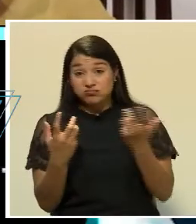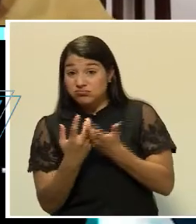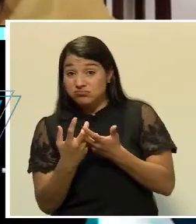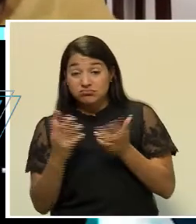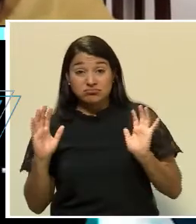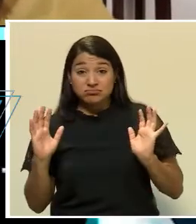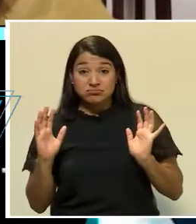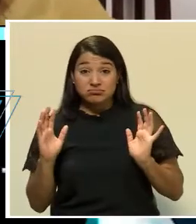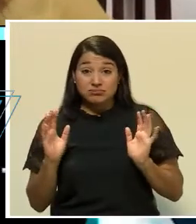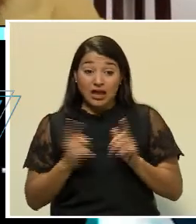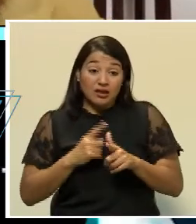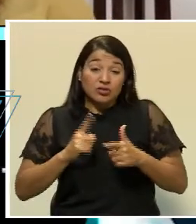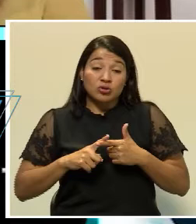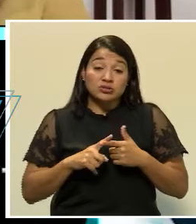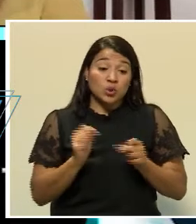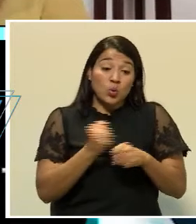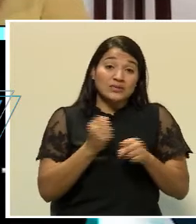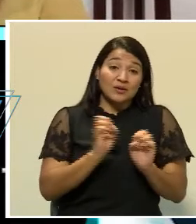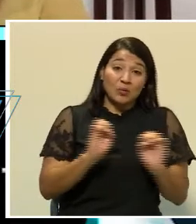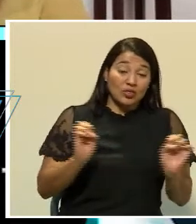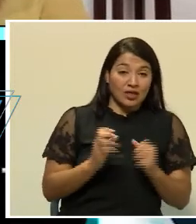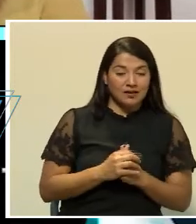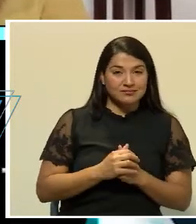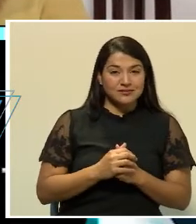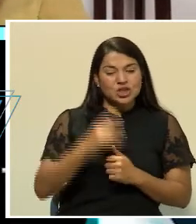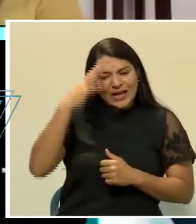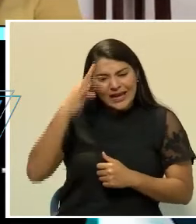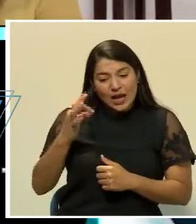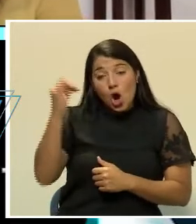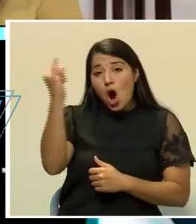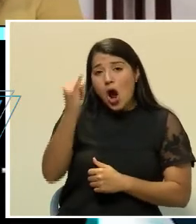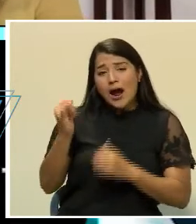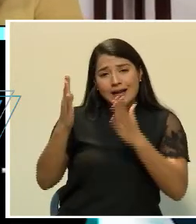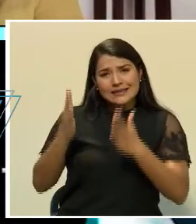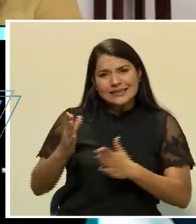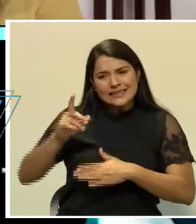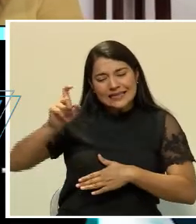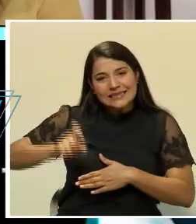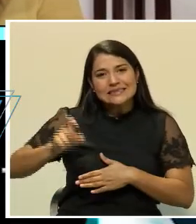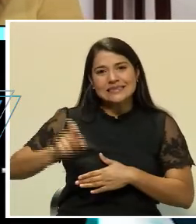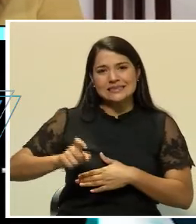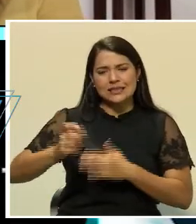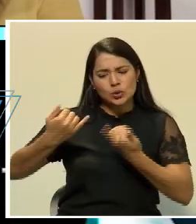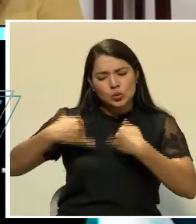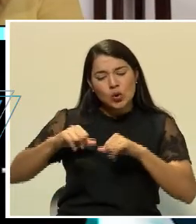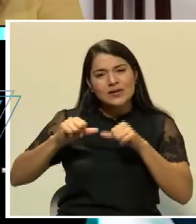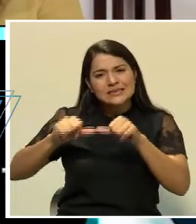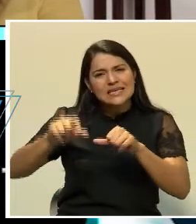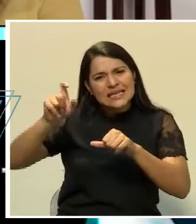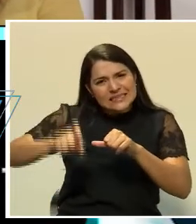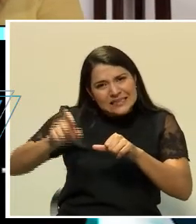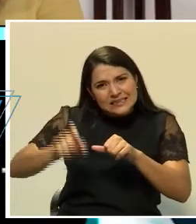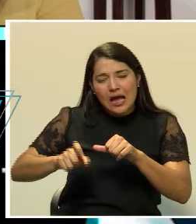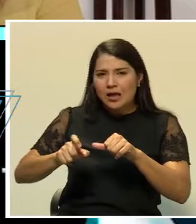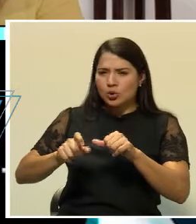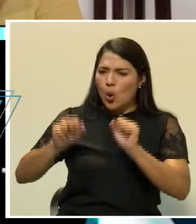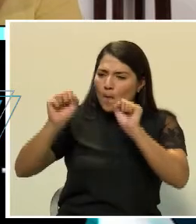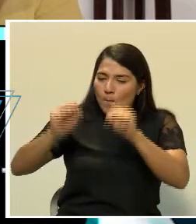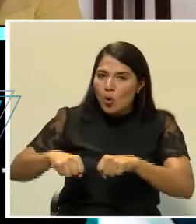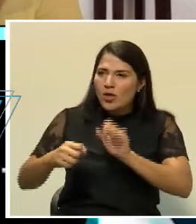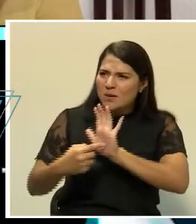o simplemente no hacer nada, y en este caso yo siento que los artistas siguen necesitando ese empuje de